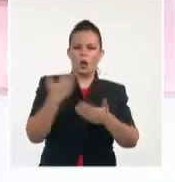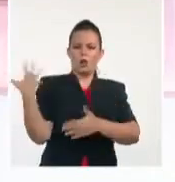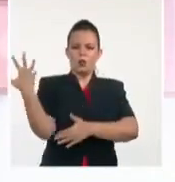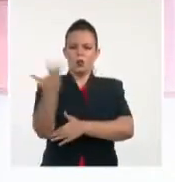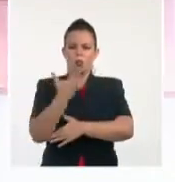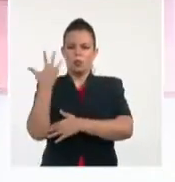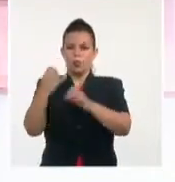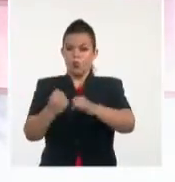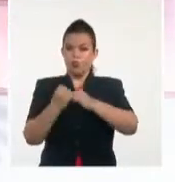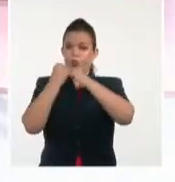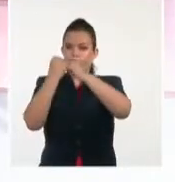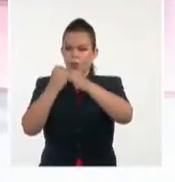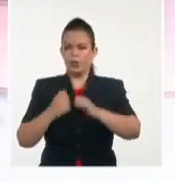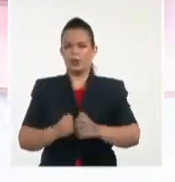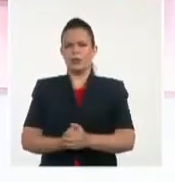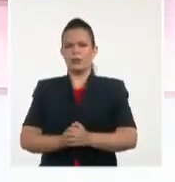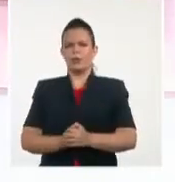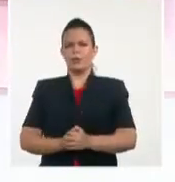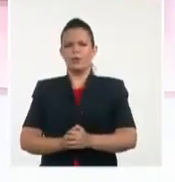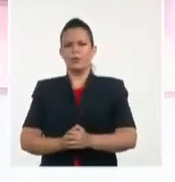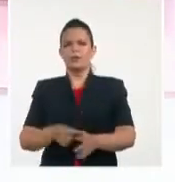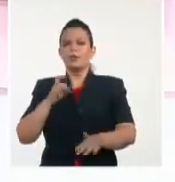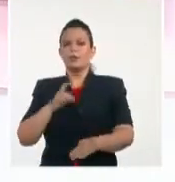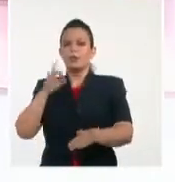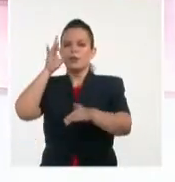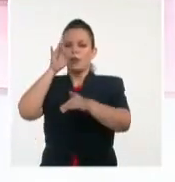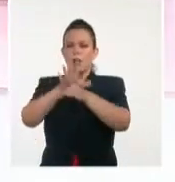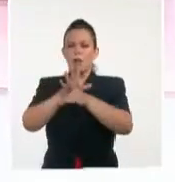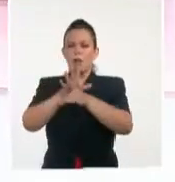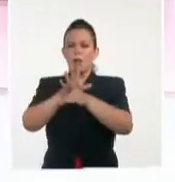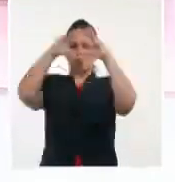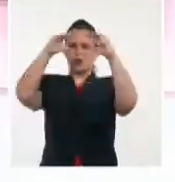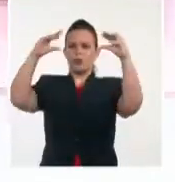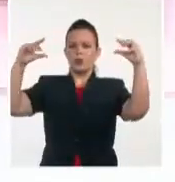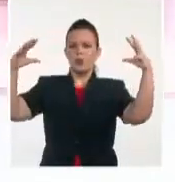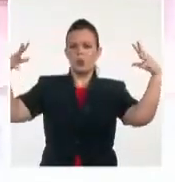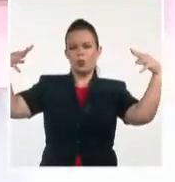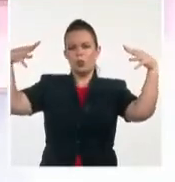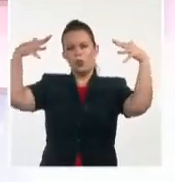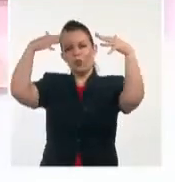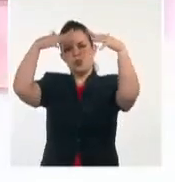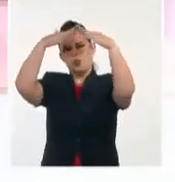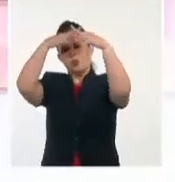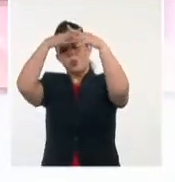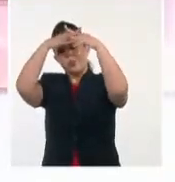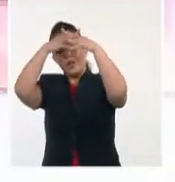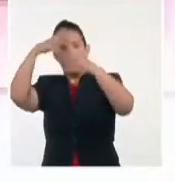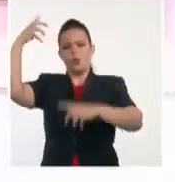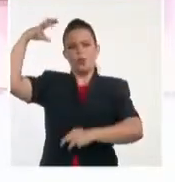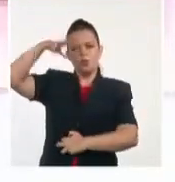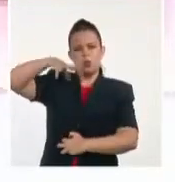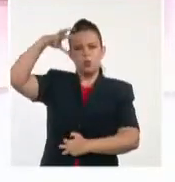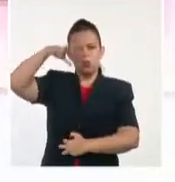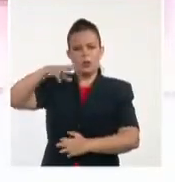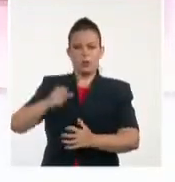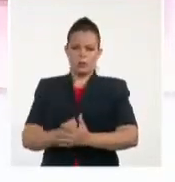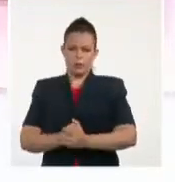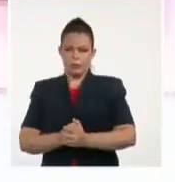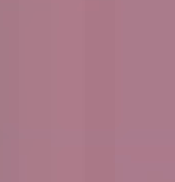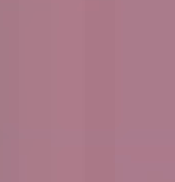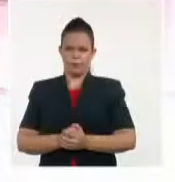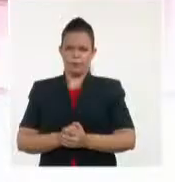liberando calor latente de condensación, que se llama, y es una térmica, Y cuando se desacopla, eso no pasa.